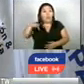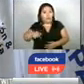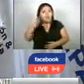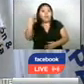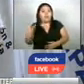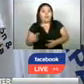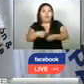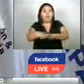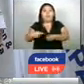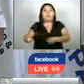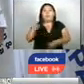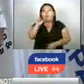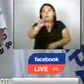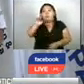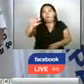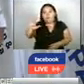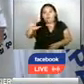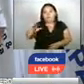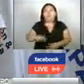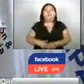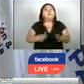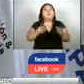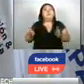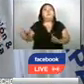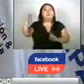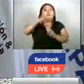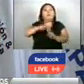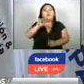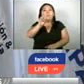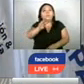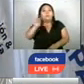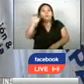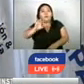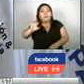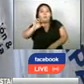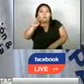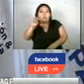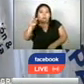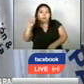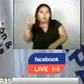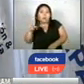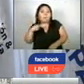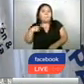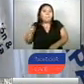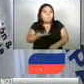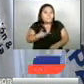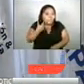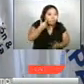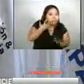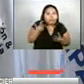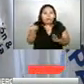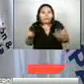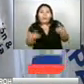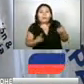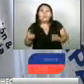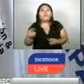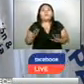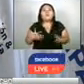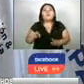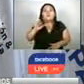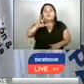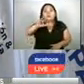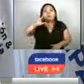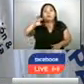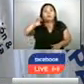diciembre del 2021 al 2 de enero del 2022, esperamos atender a más de 350